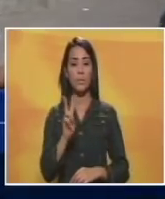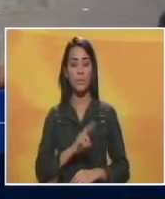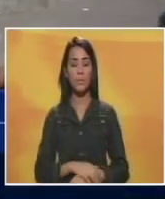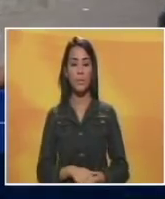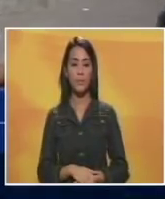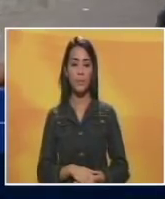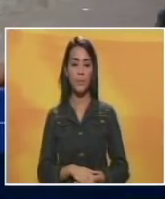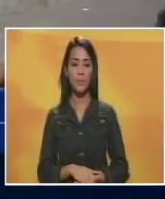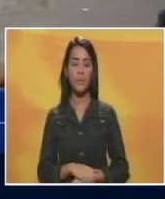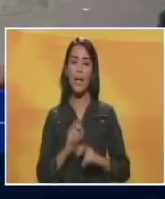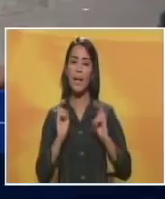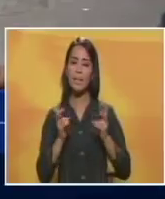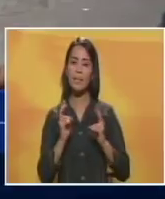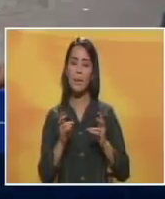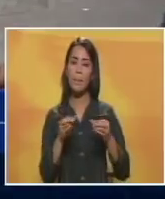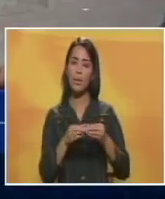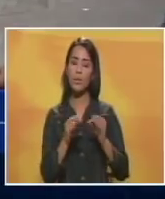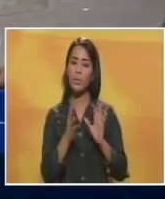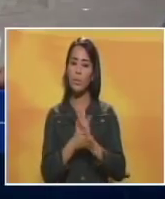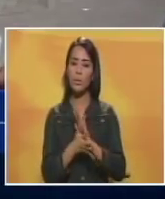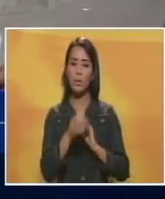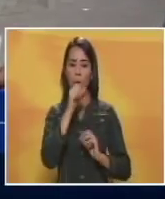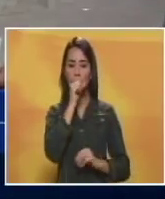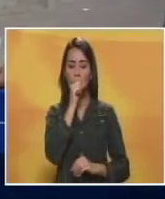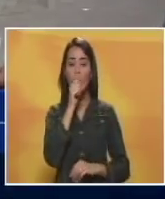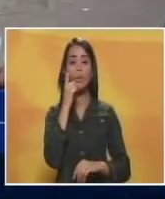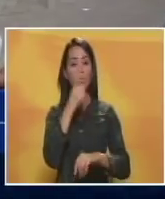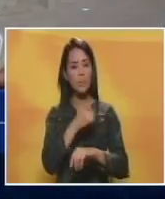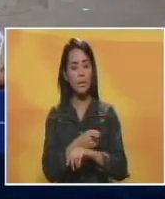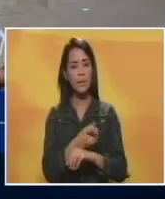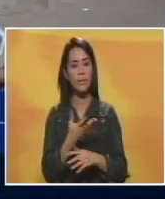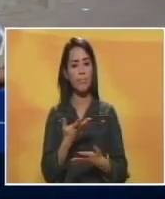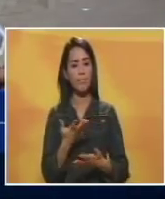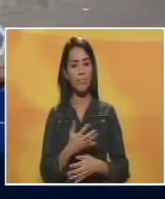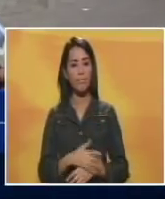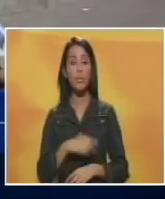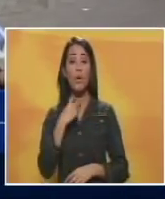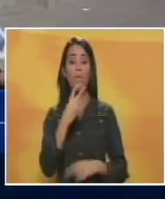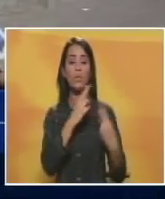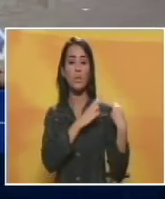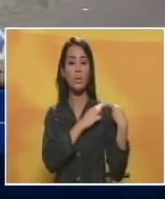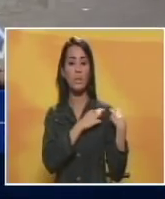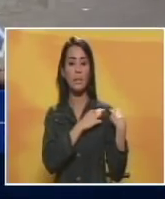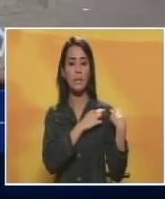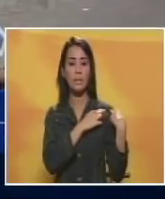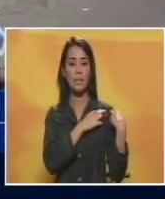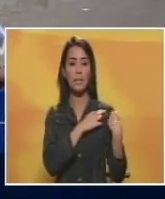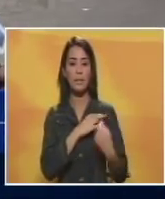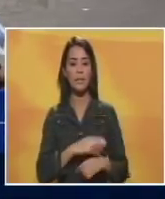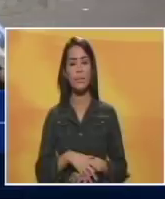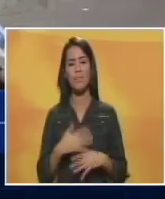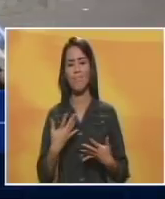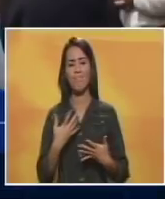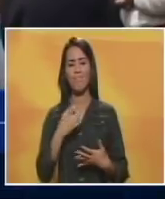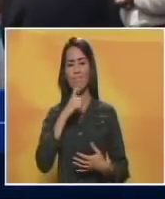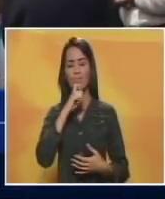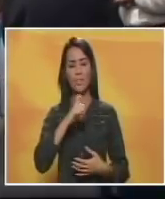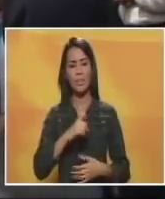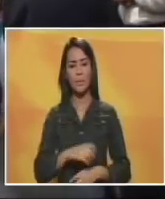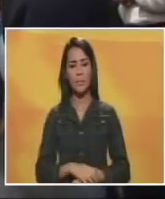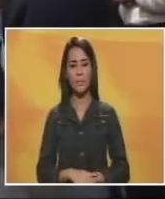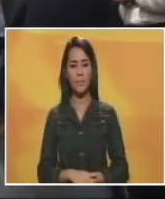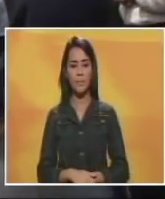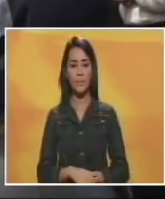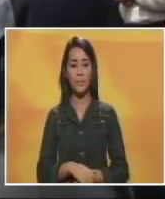tema del tumulto, el grupo Masa no razona, obedece únicamente voces y esas voces es la indignación que lo tienen. Luego